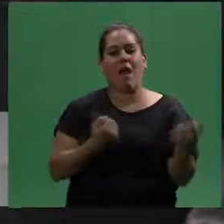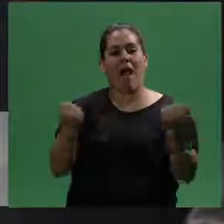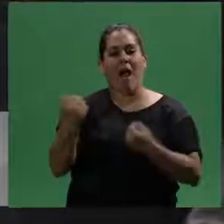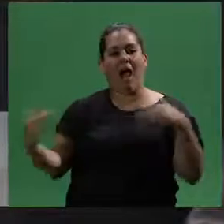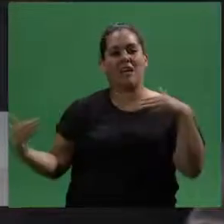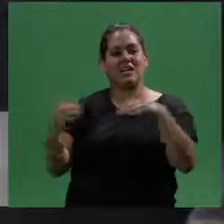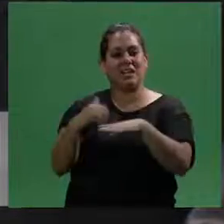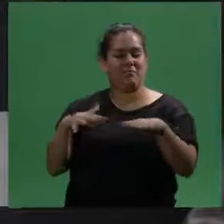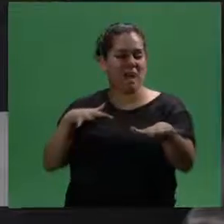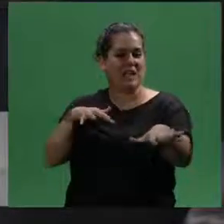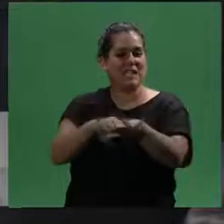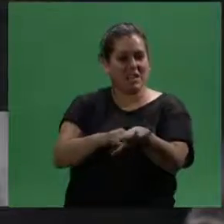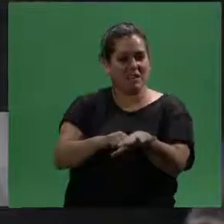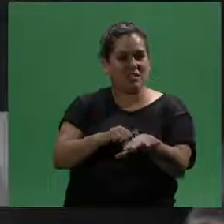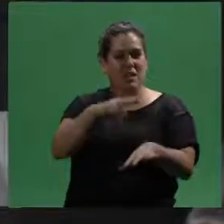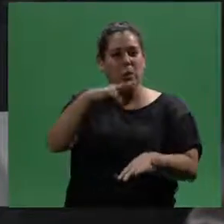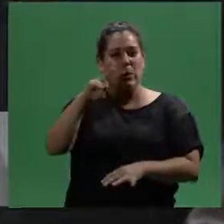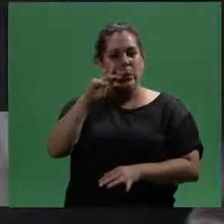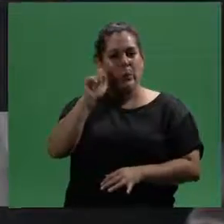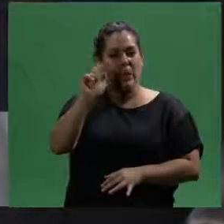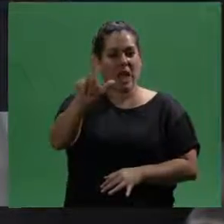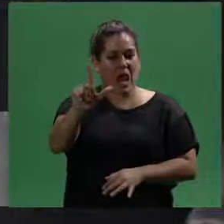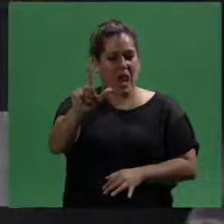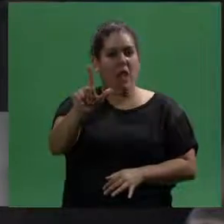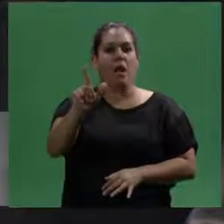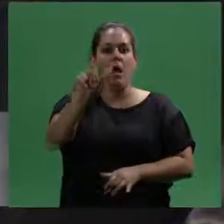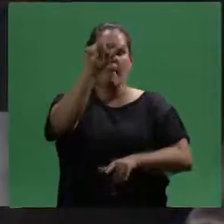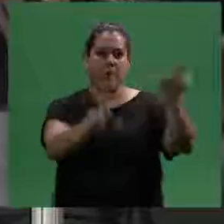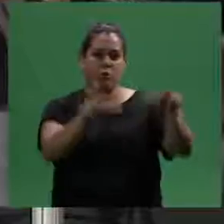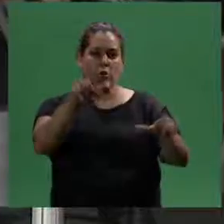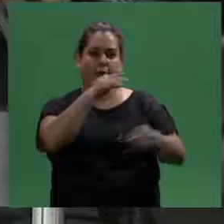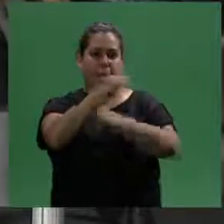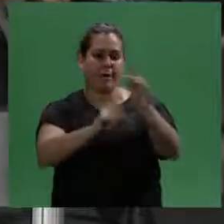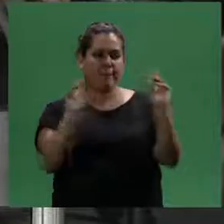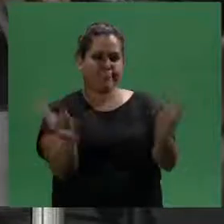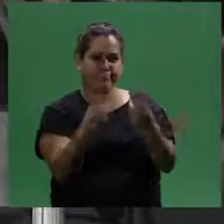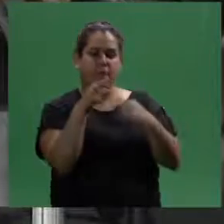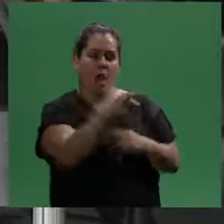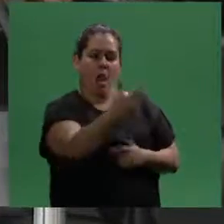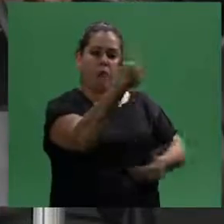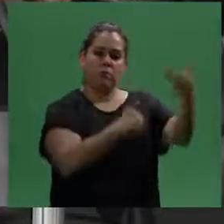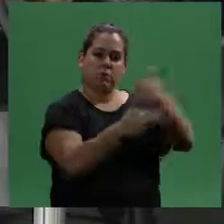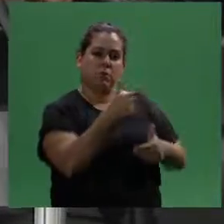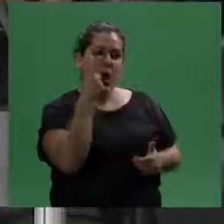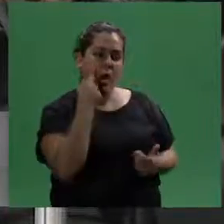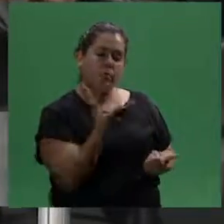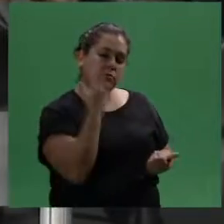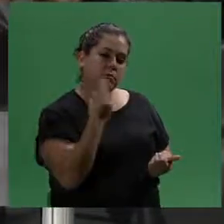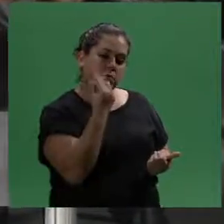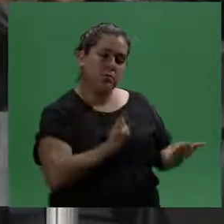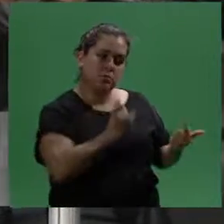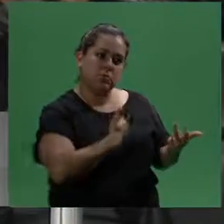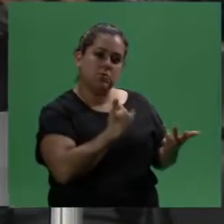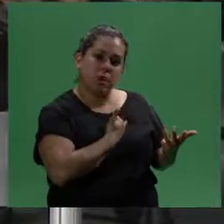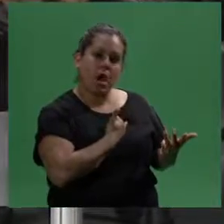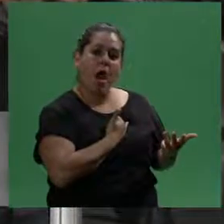los accidentes de tránsito, y se recibió a los familiares de las víctimas, a organizaciones sociales, se